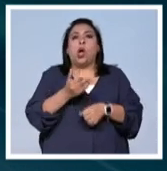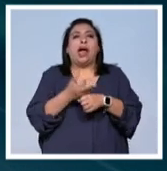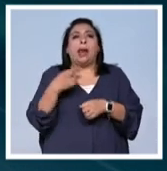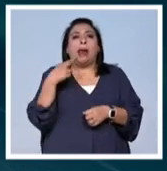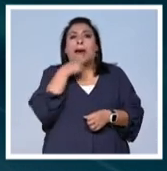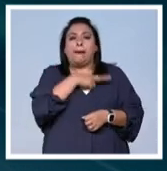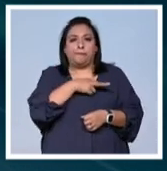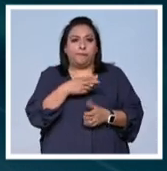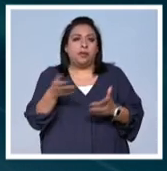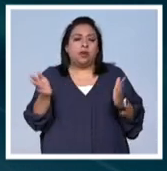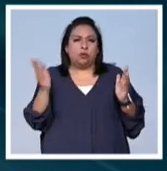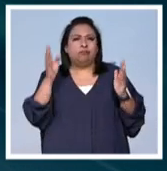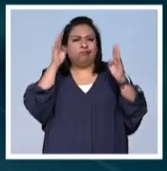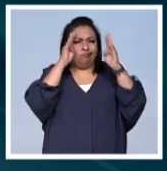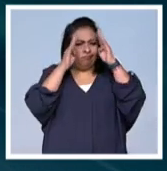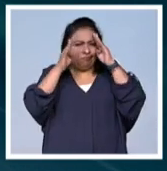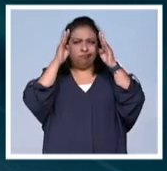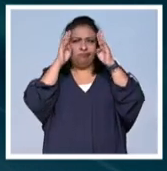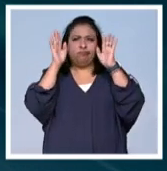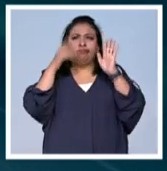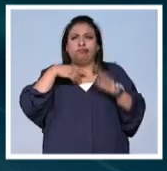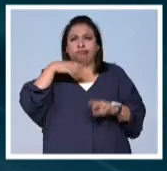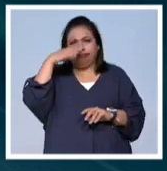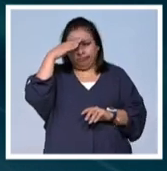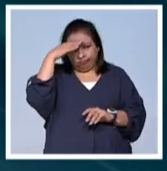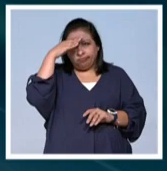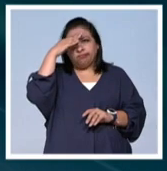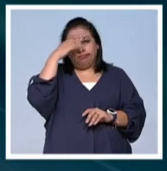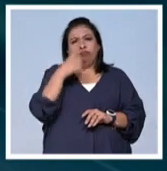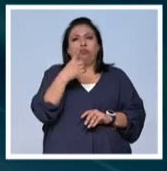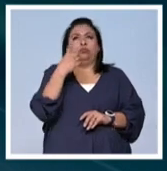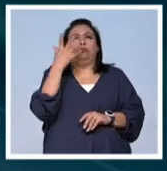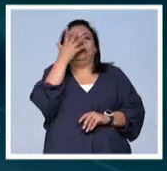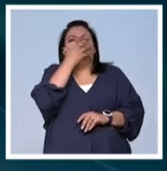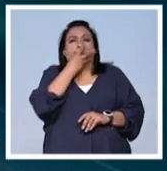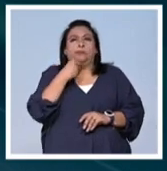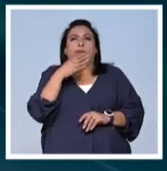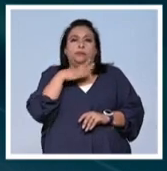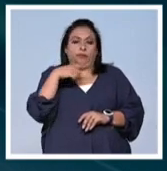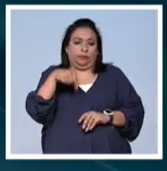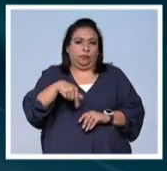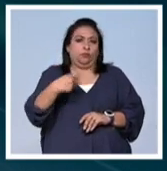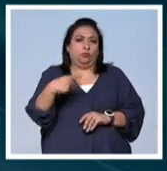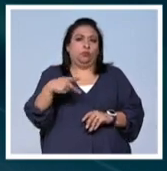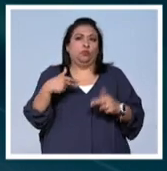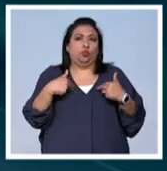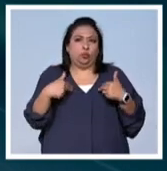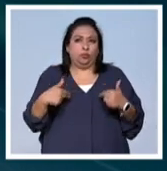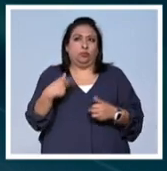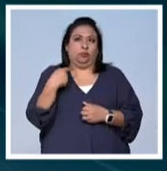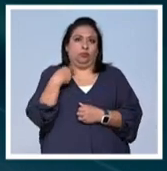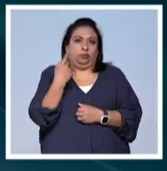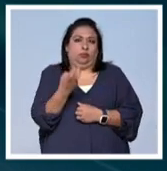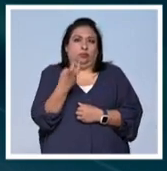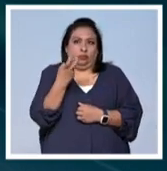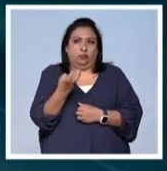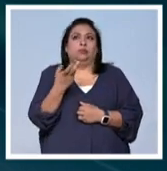y pues reflexionarlas no Entonces yo creo que una de las maravillas que tenemos los seres humanos es justo esta